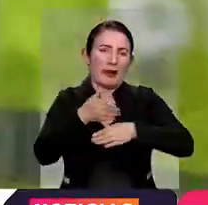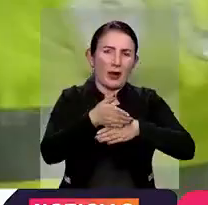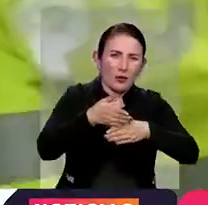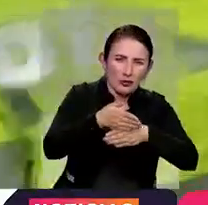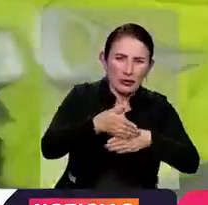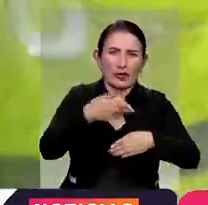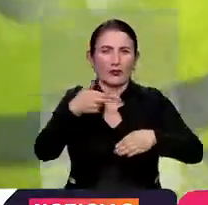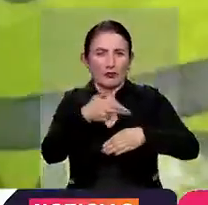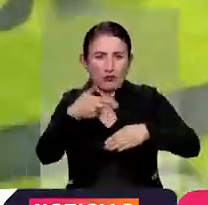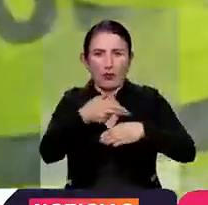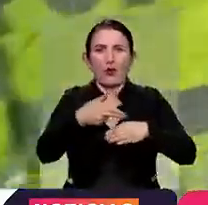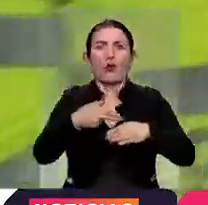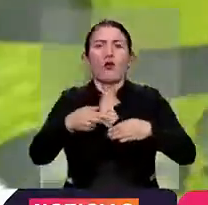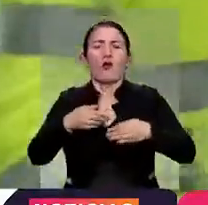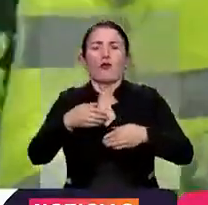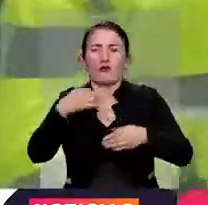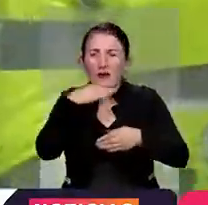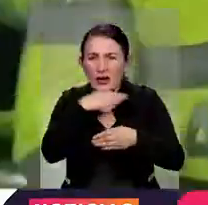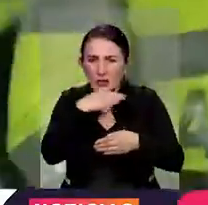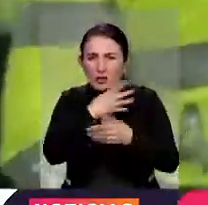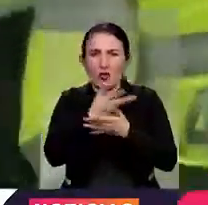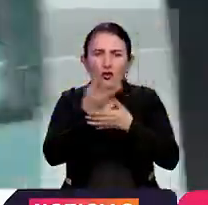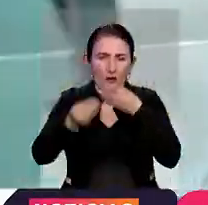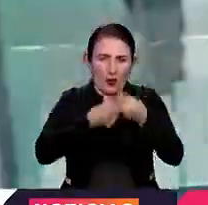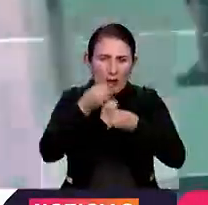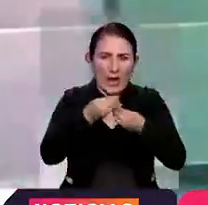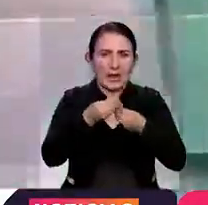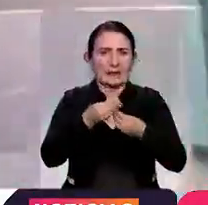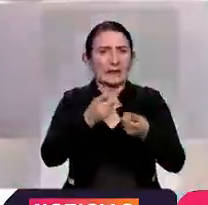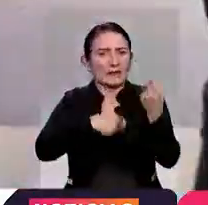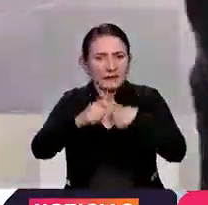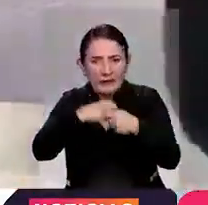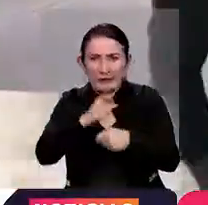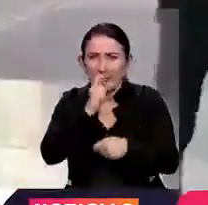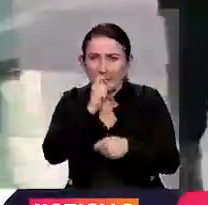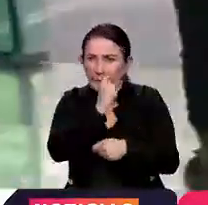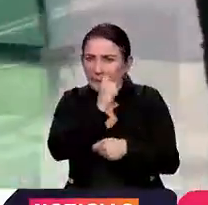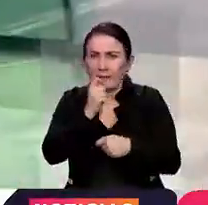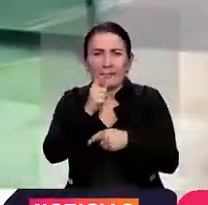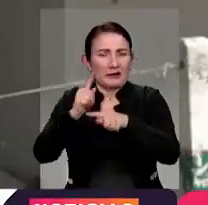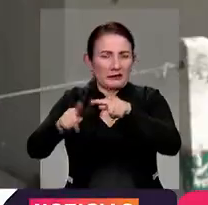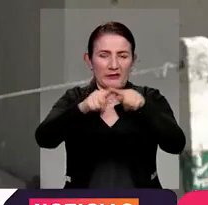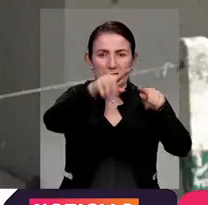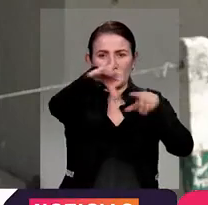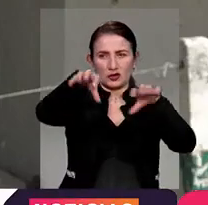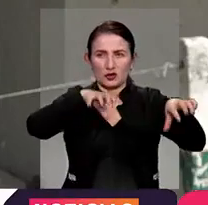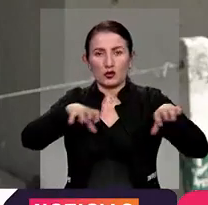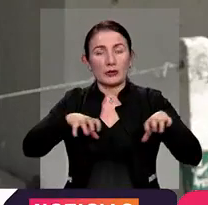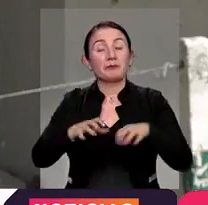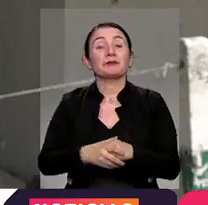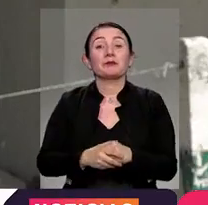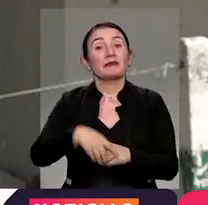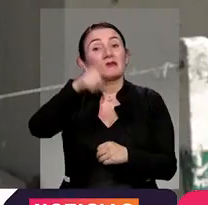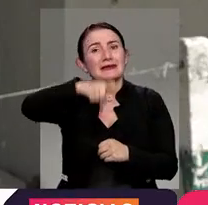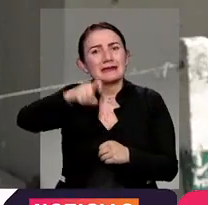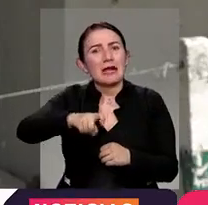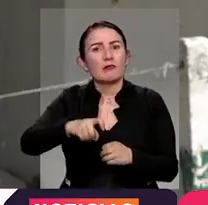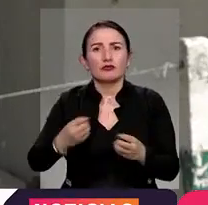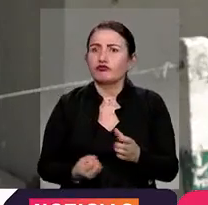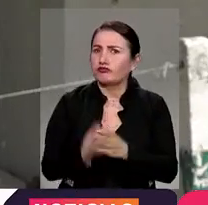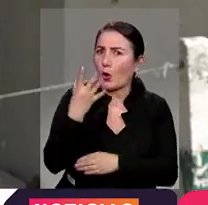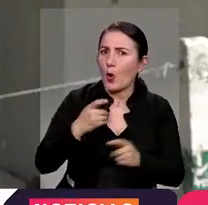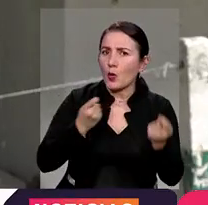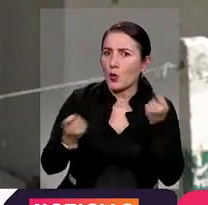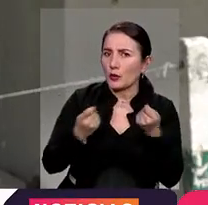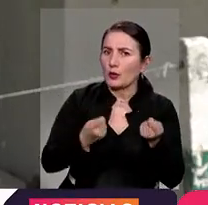hurto, falsedad, lesiones personales y fabricación, porte y tráfico de estupefacientes en distintas zonas. Necesitamos generar unos controles